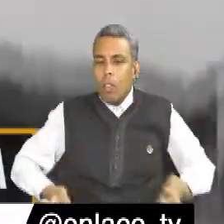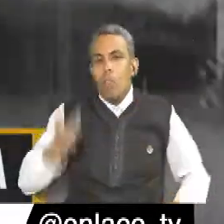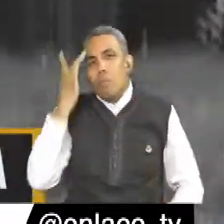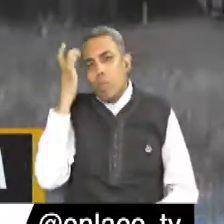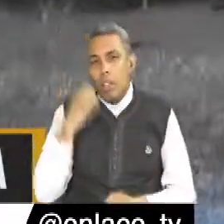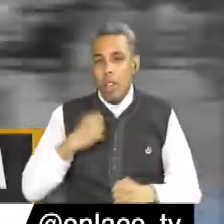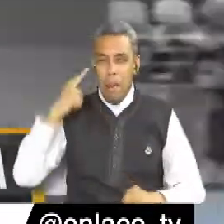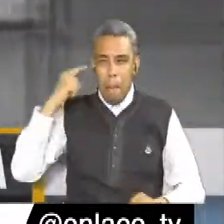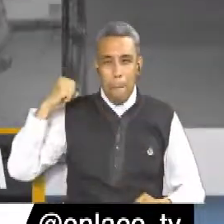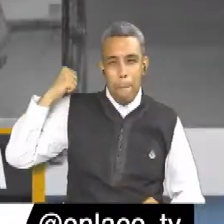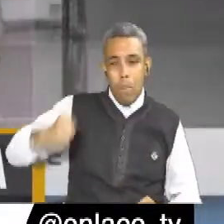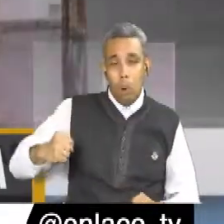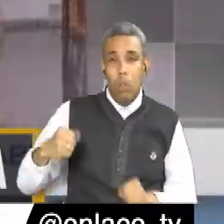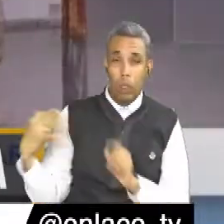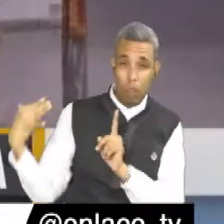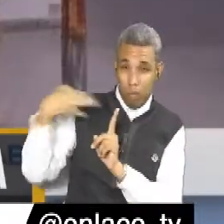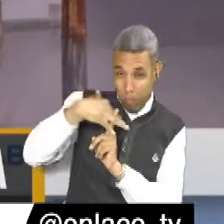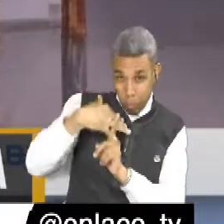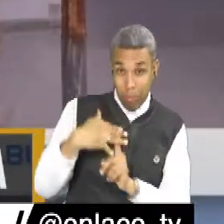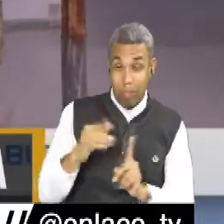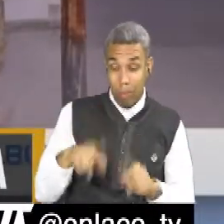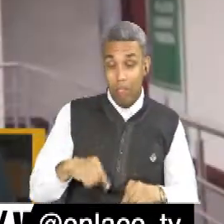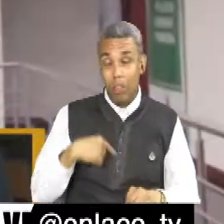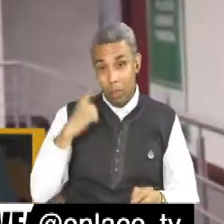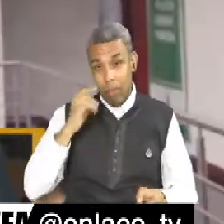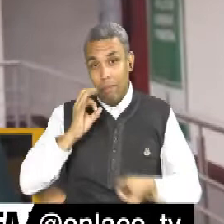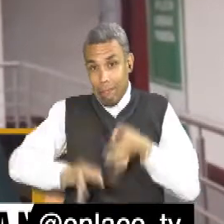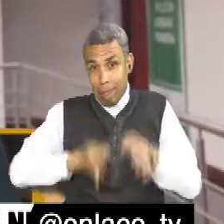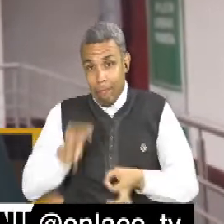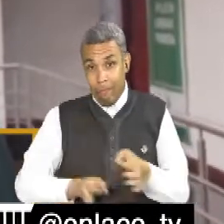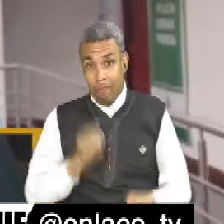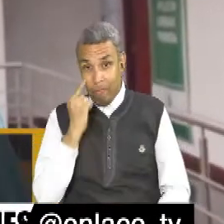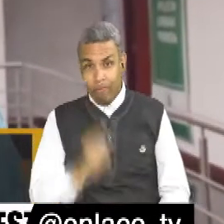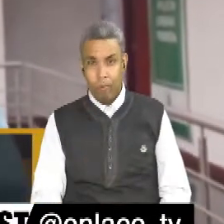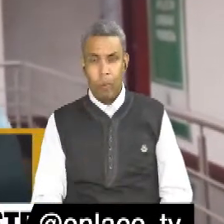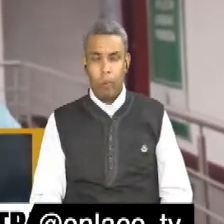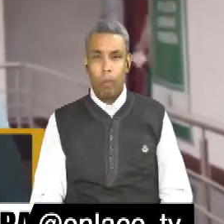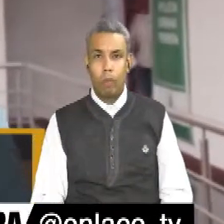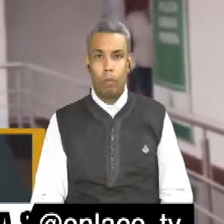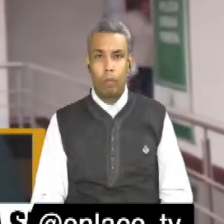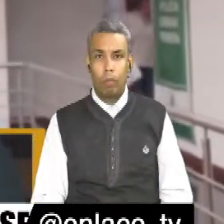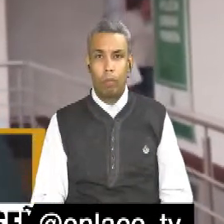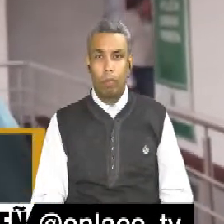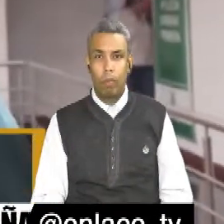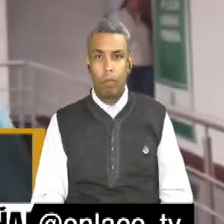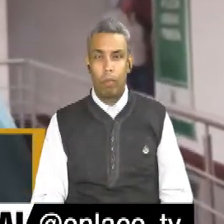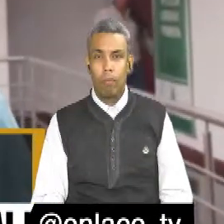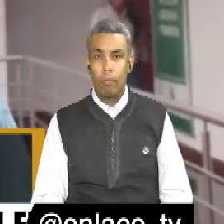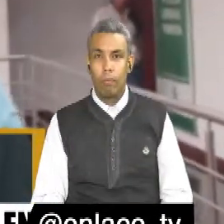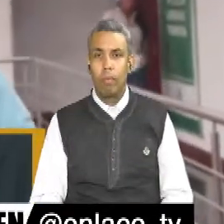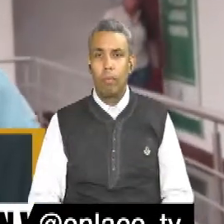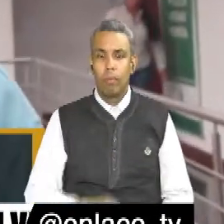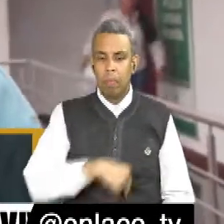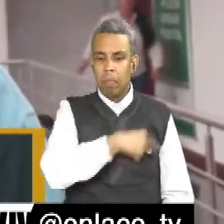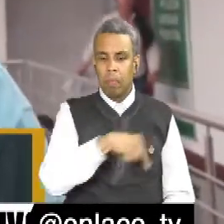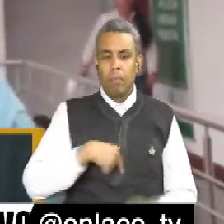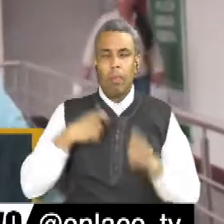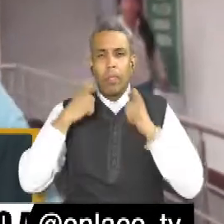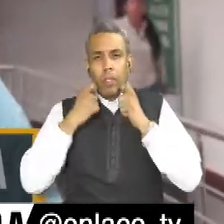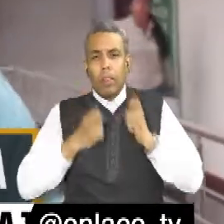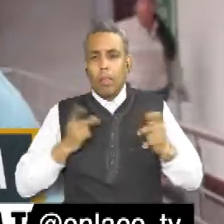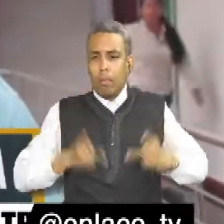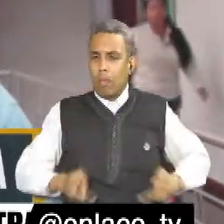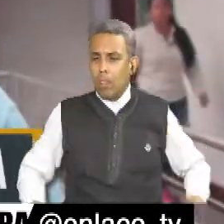en las personas como en la fauna existente en la zona. Hay normas que obligan a las personas pues, a realizar sus actividades,